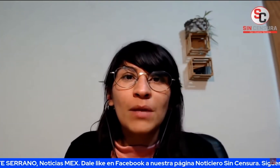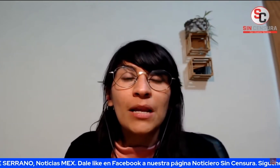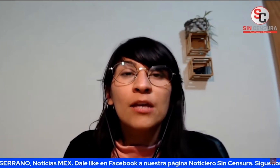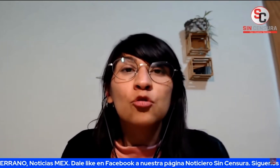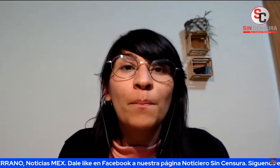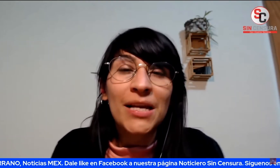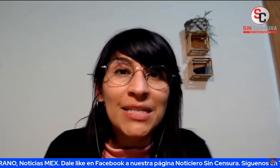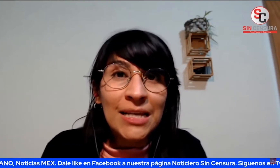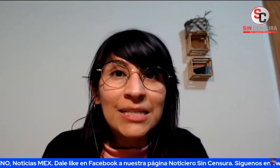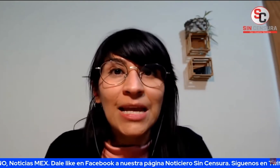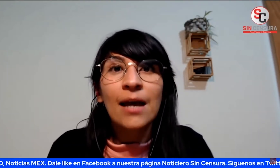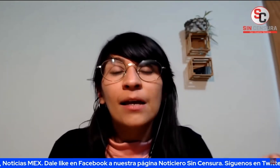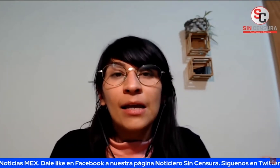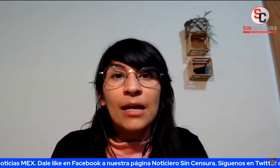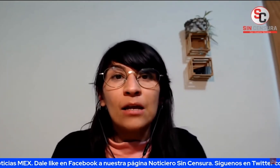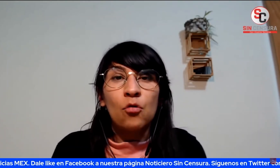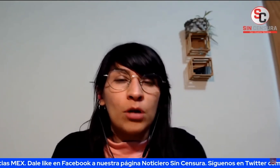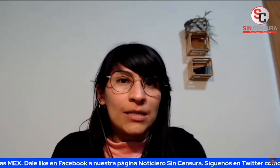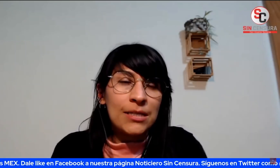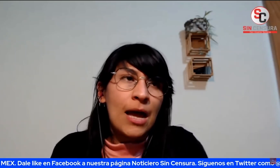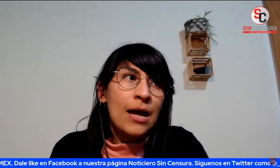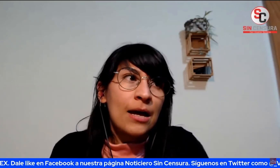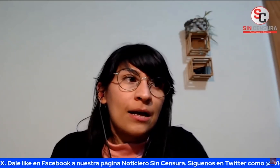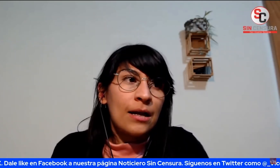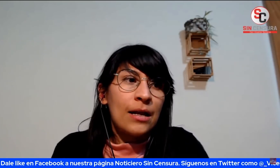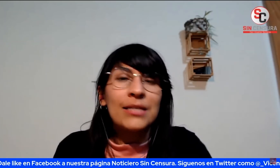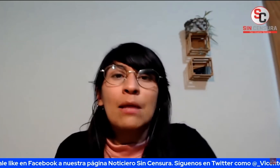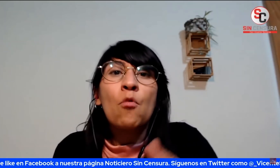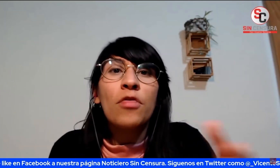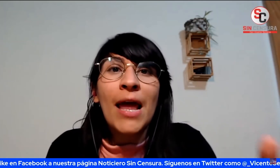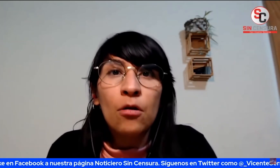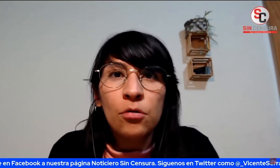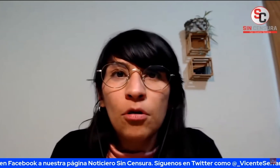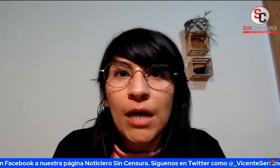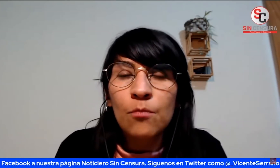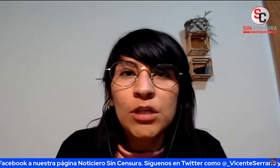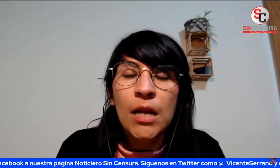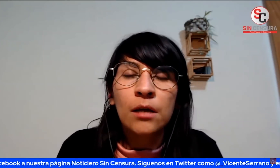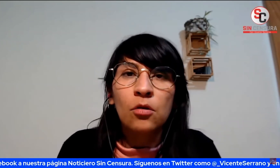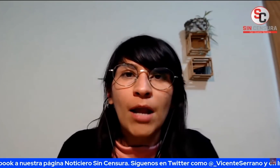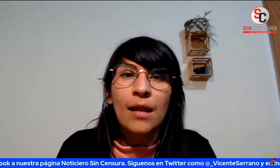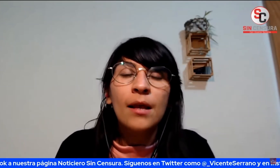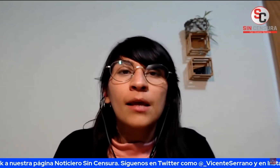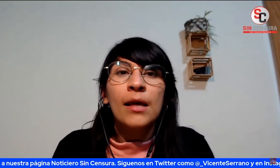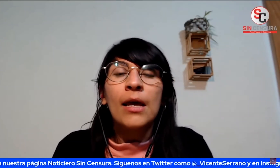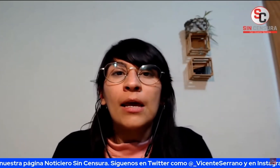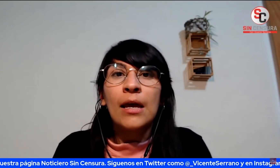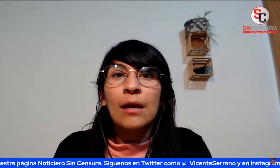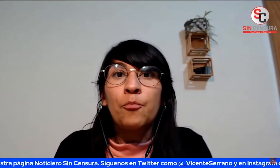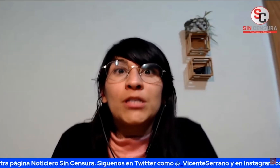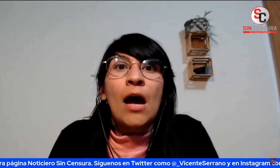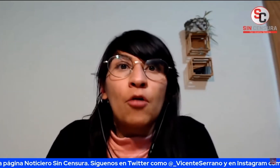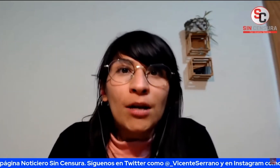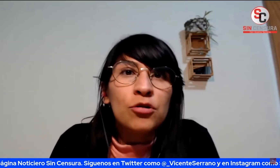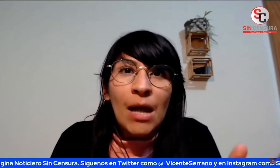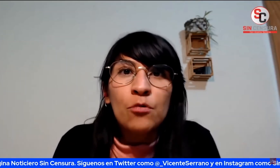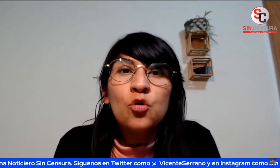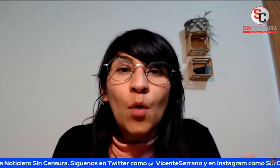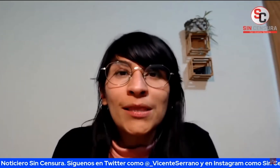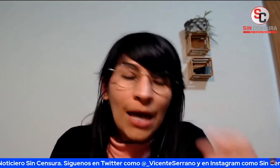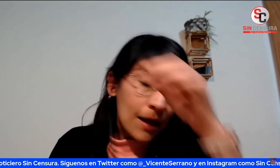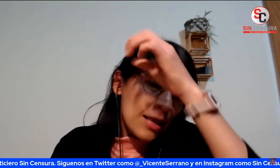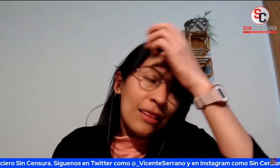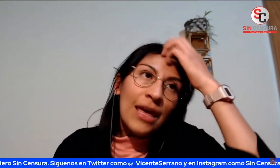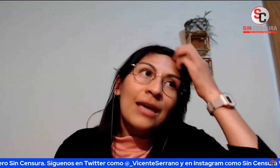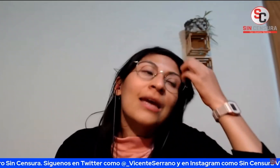año 2000, su presencia con este modelo, ¿no? Digamos, electoral, pues ahora nos